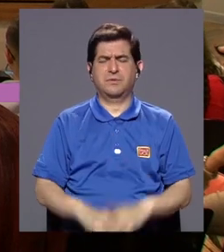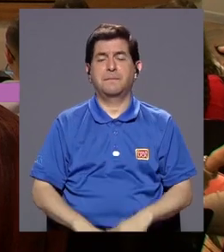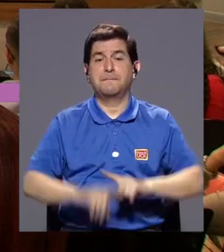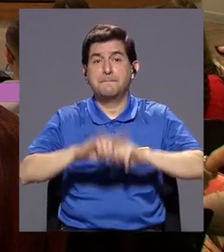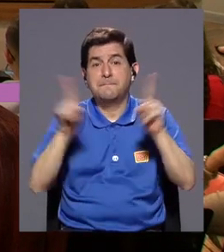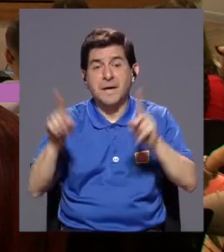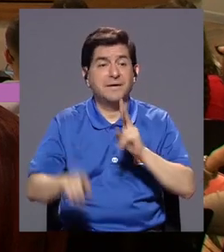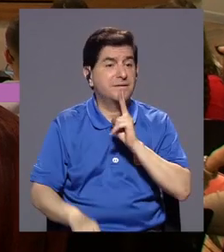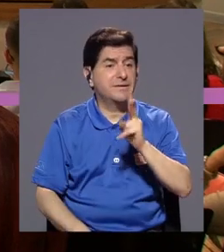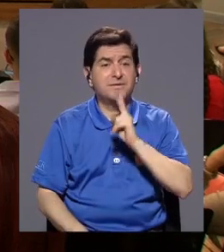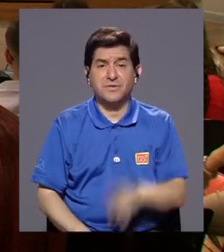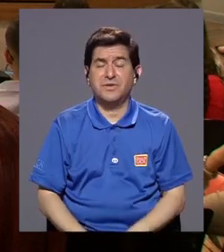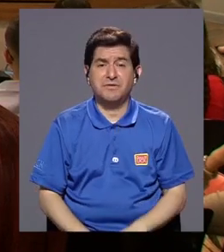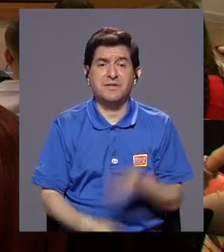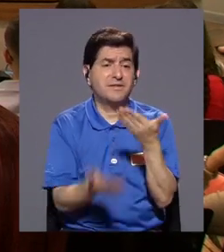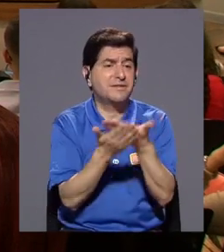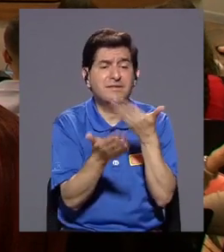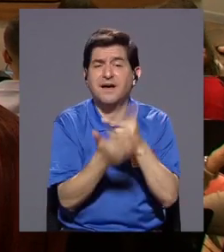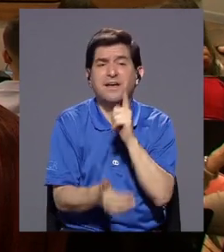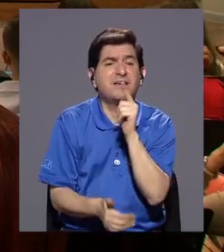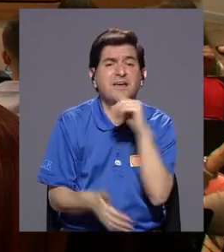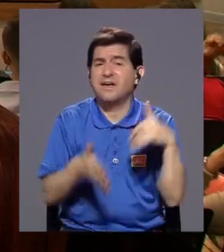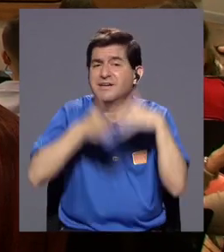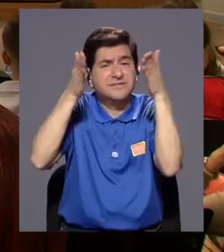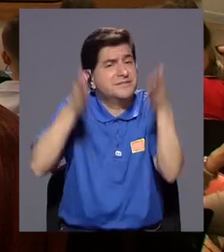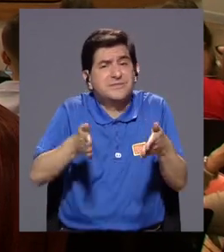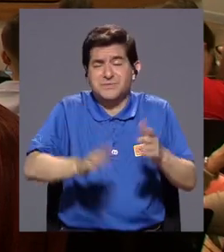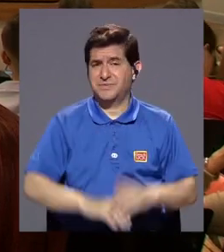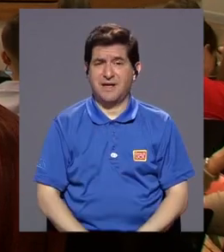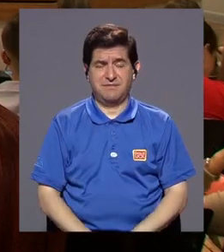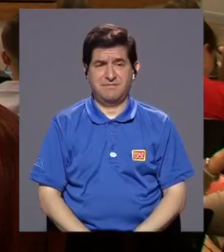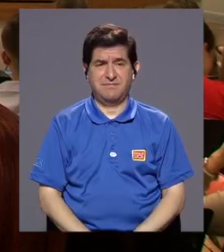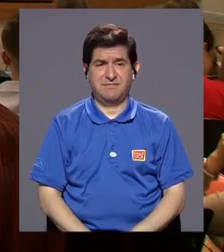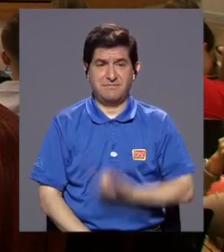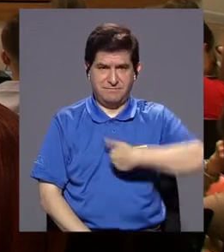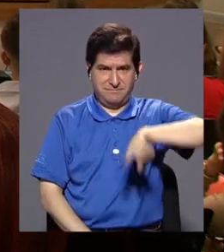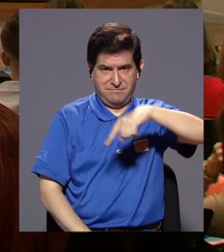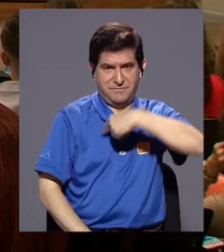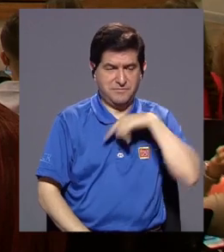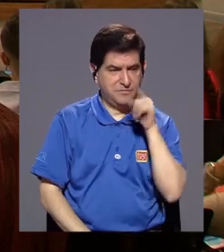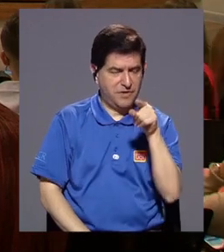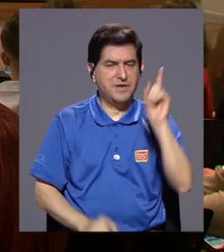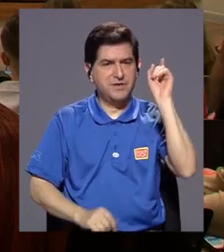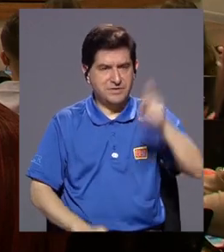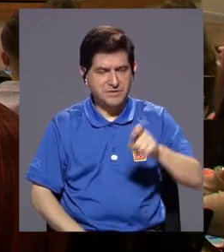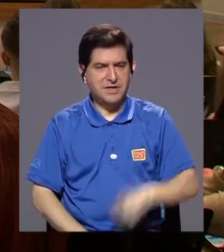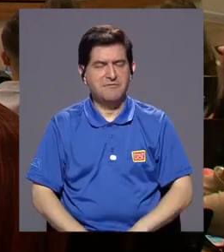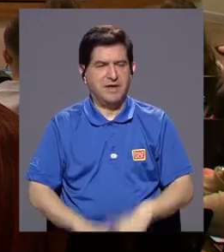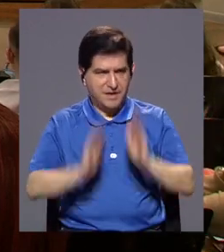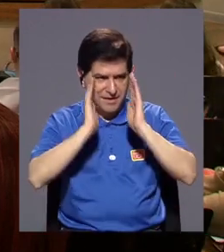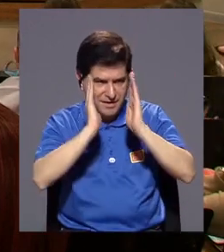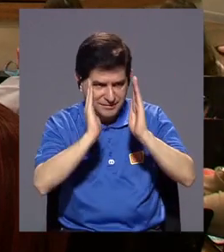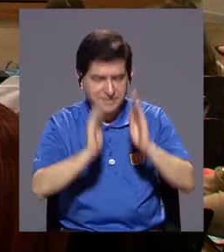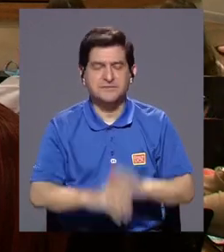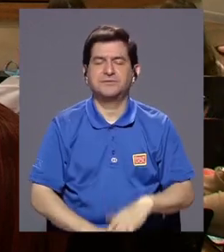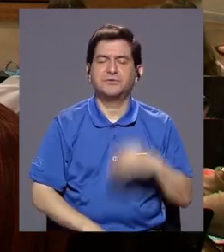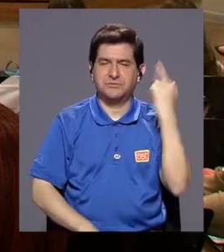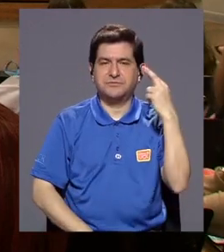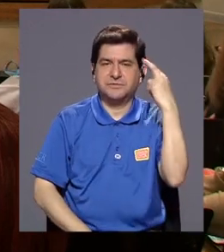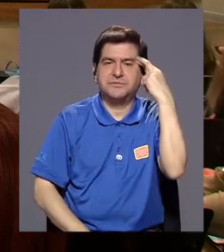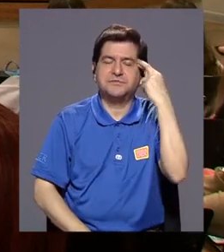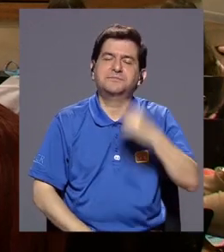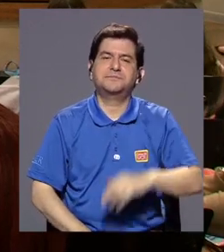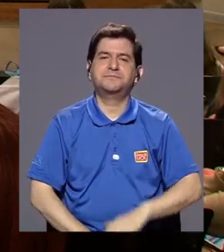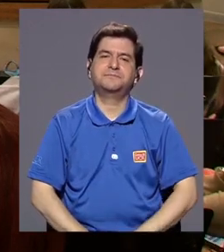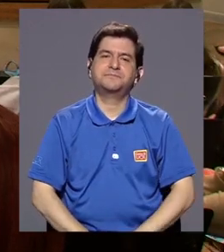verificar son los estudiantes, que es a quienes nosotros debemos llegar y a quienes nos debemos. Por eso nos